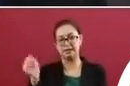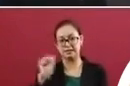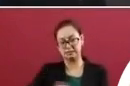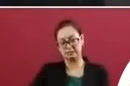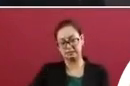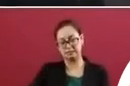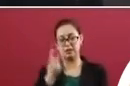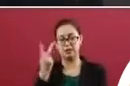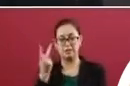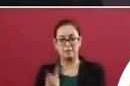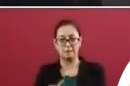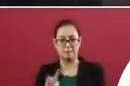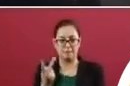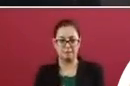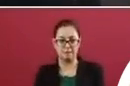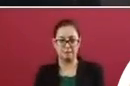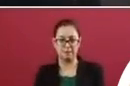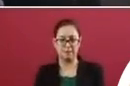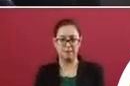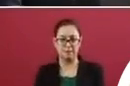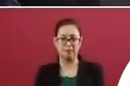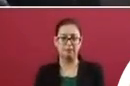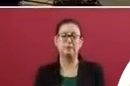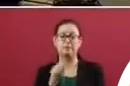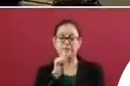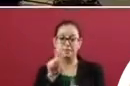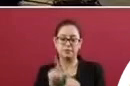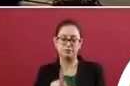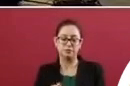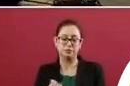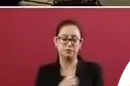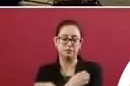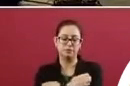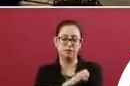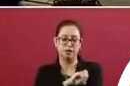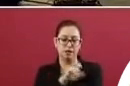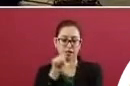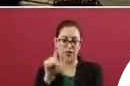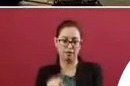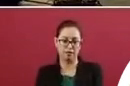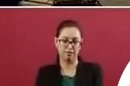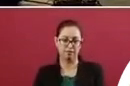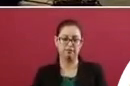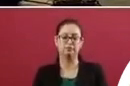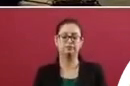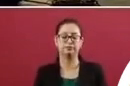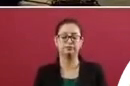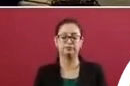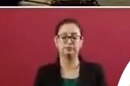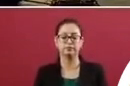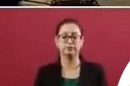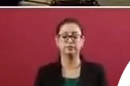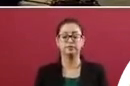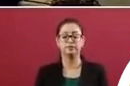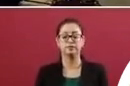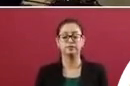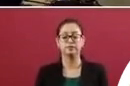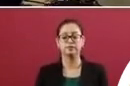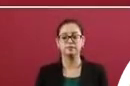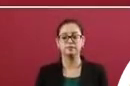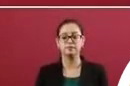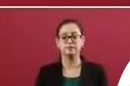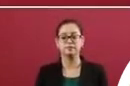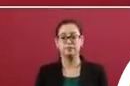entre otros empresarios. Y digamos que Miguel Rincón Arredondo era como de los empresarios de bajo perfil en ese consejo